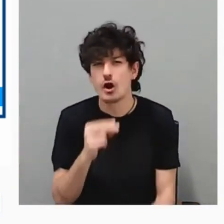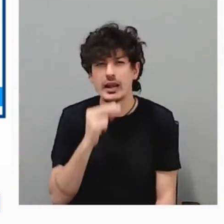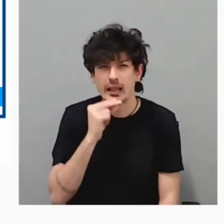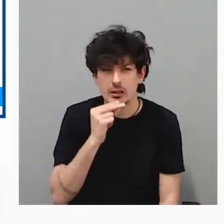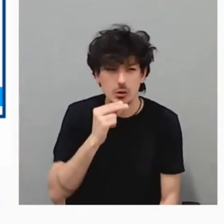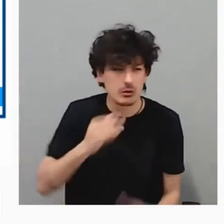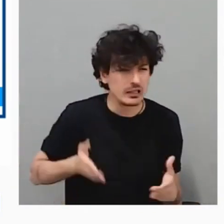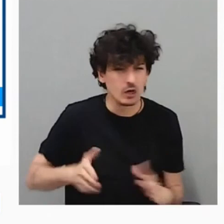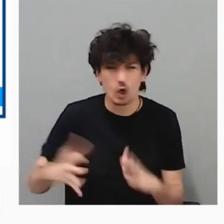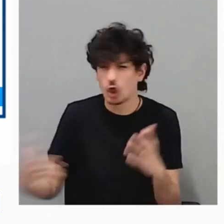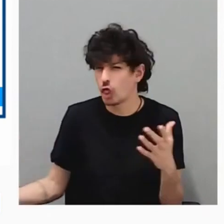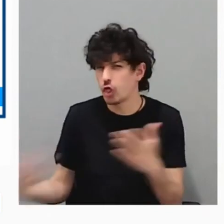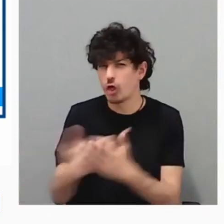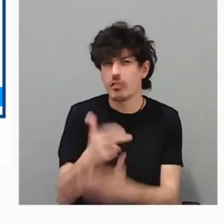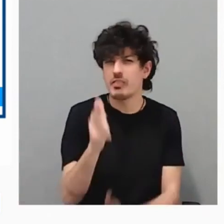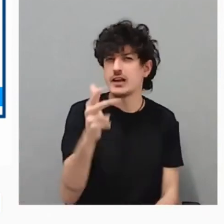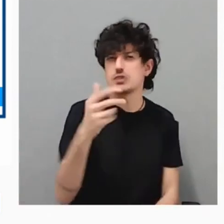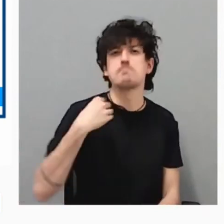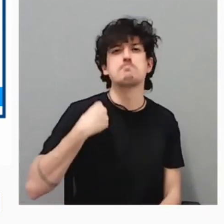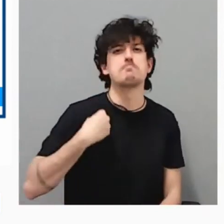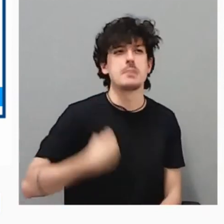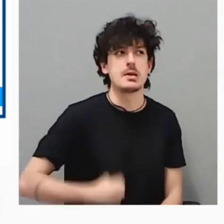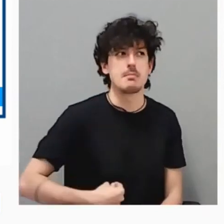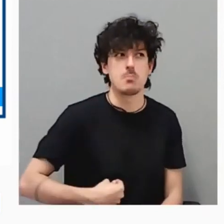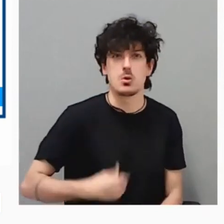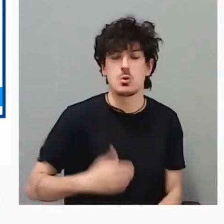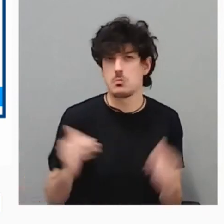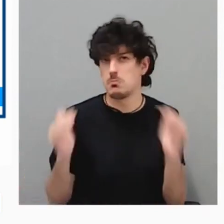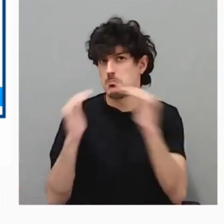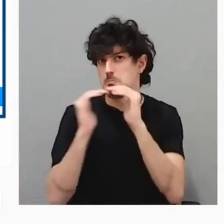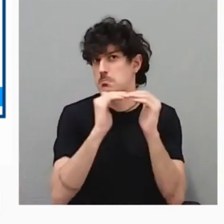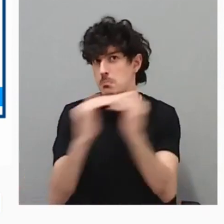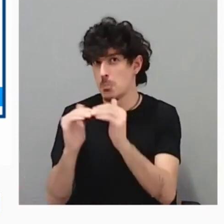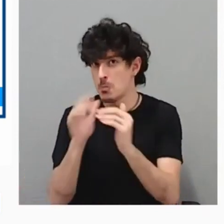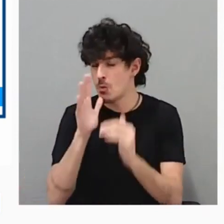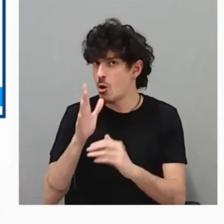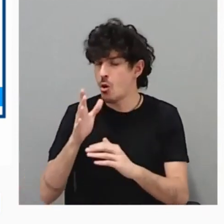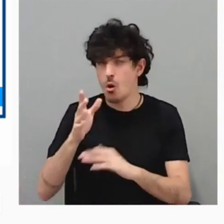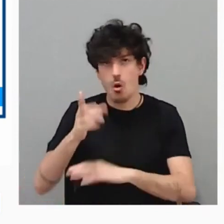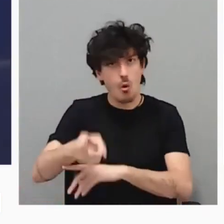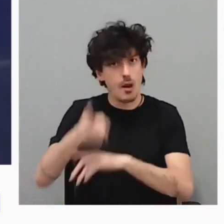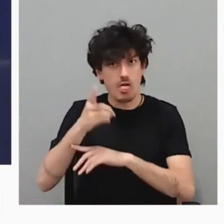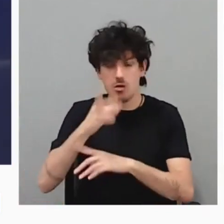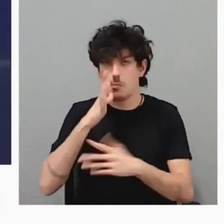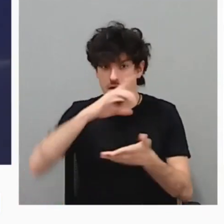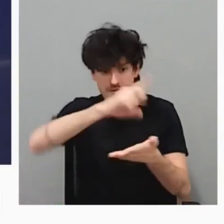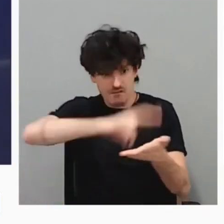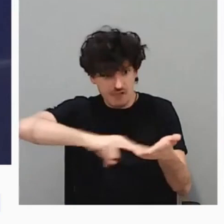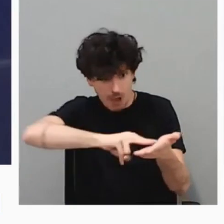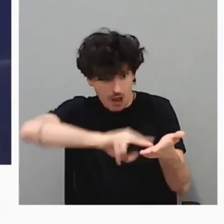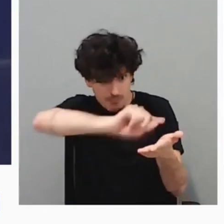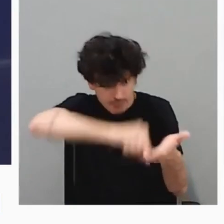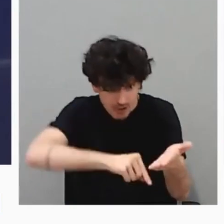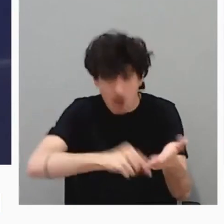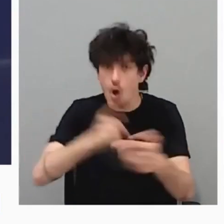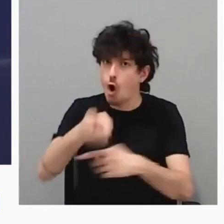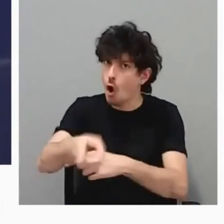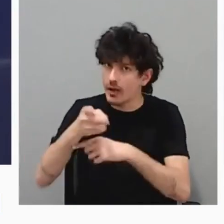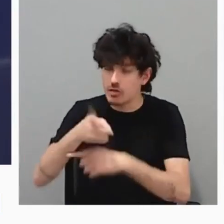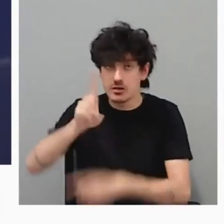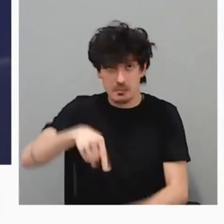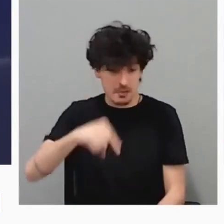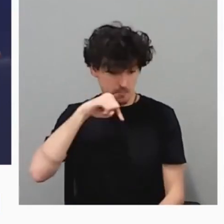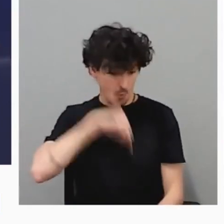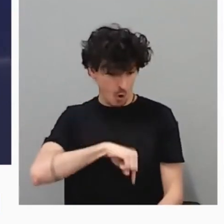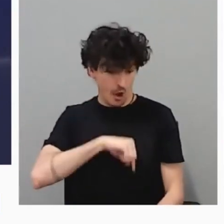tienen los mismos derechos. Y por eso creemos que es una obligación legal, por haber firmado la CDN, pero moral, en la que tenemos que estar